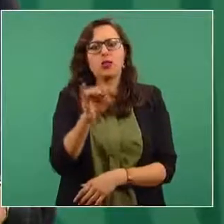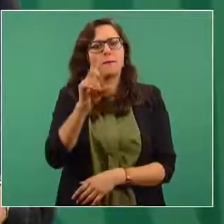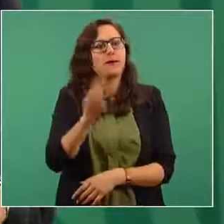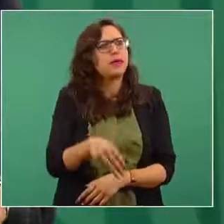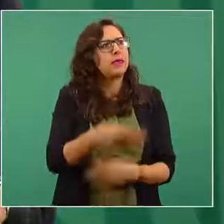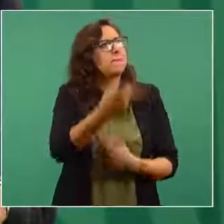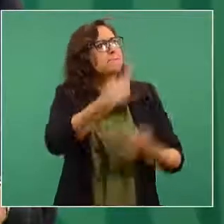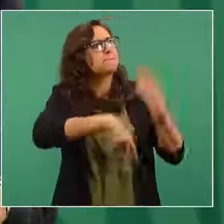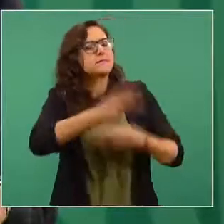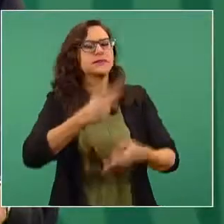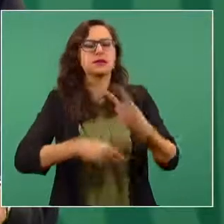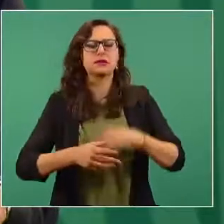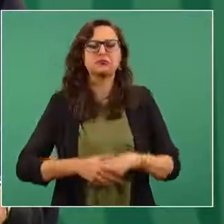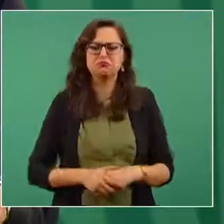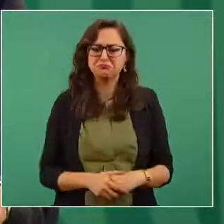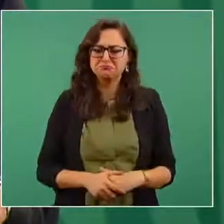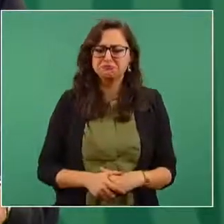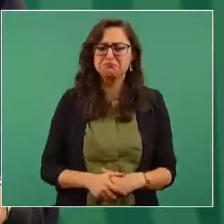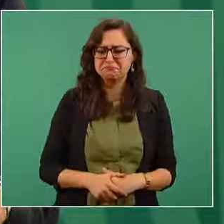mutuas.